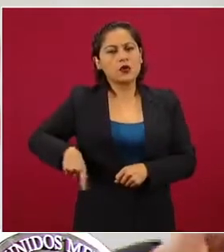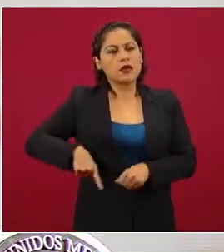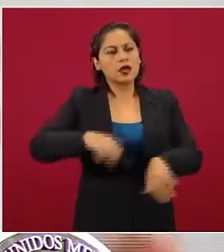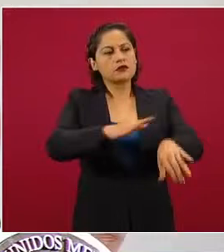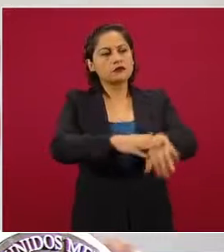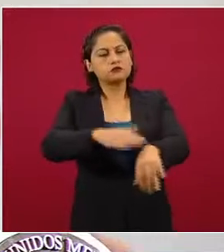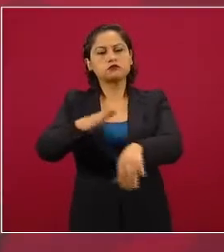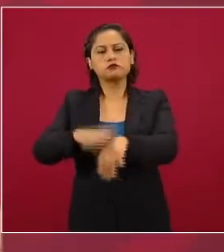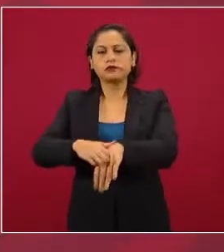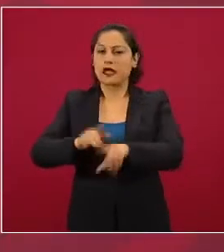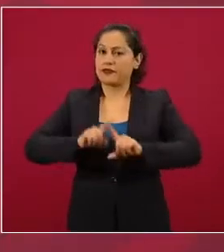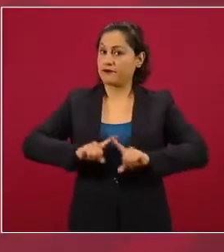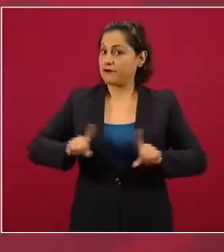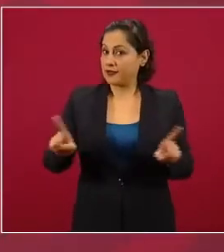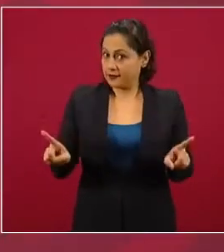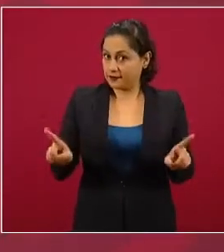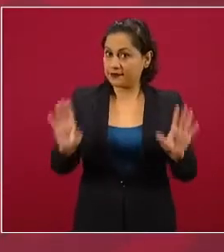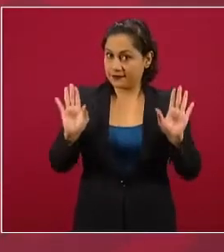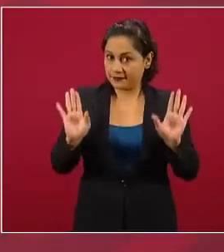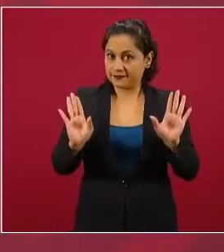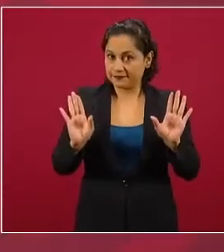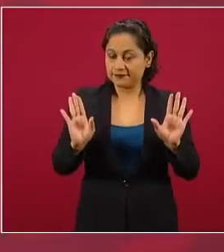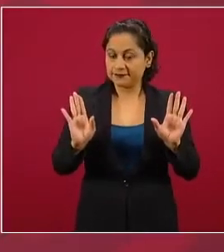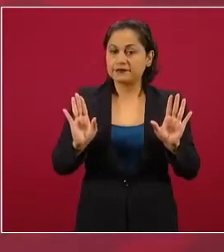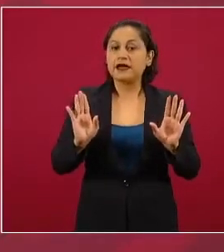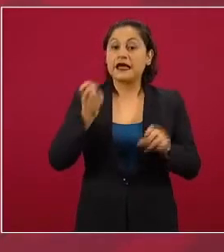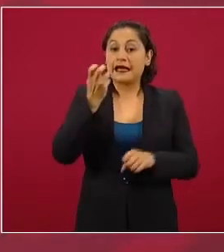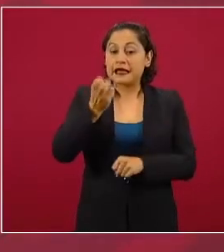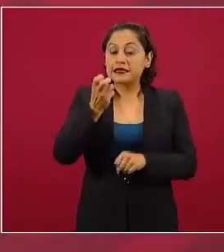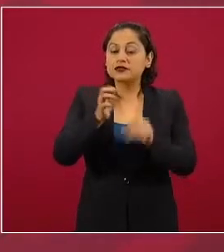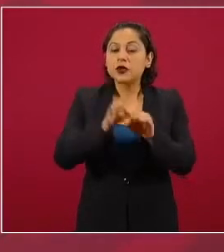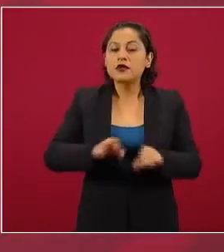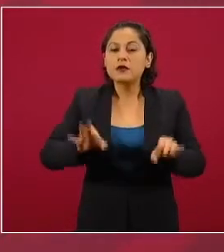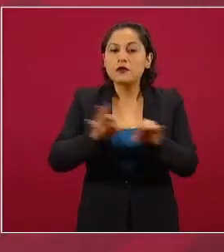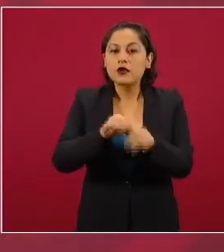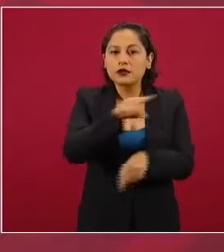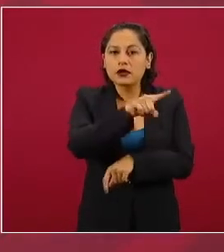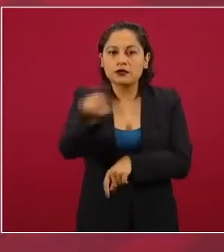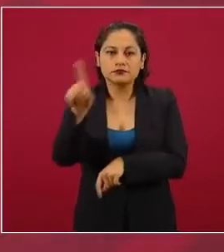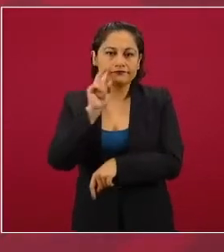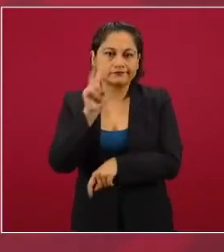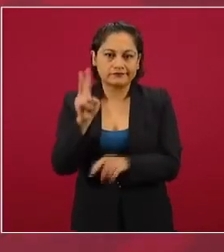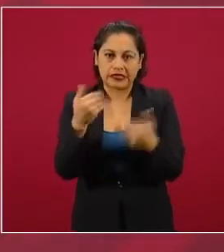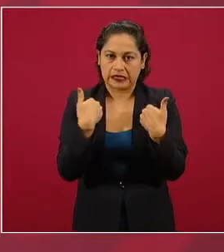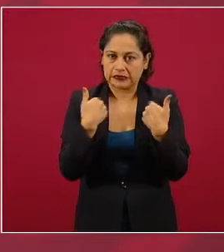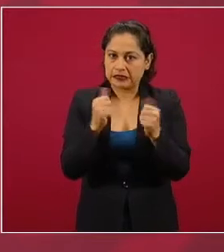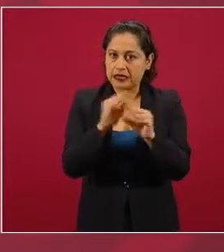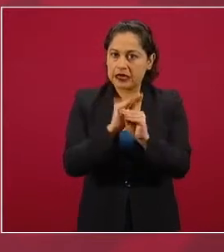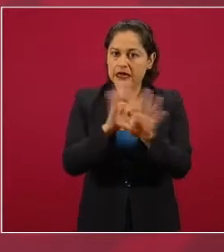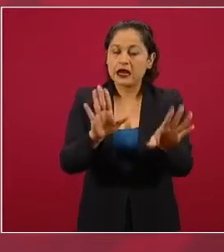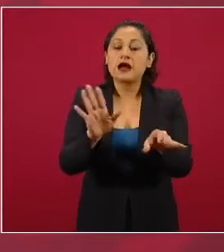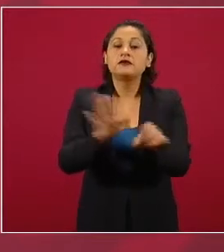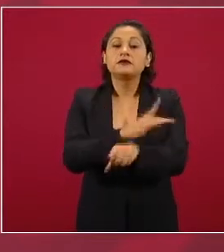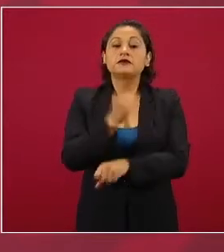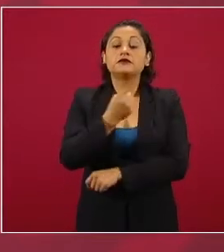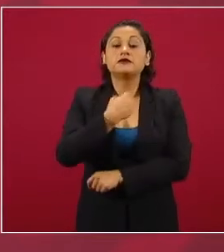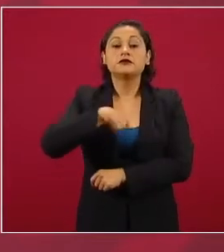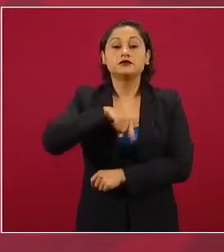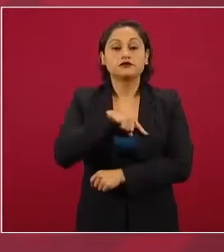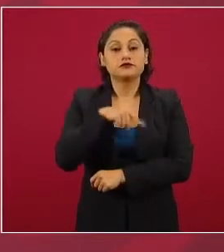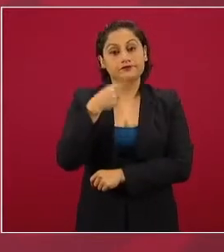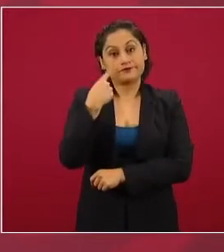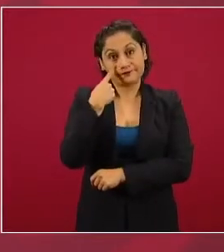muy distintas. Nos interesa destacarlo porque esto para nosotros ha sido una